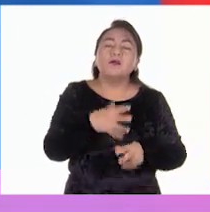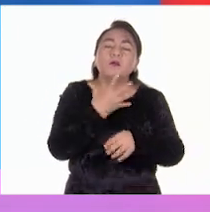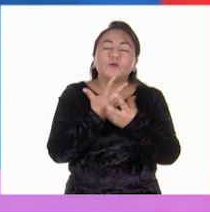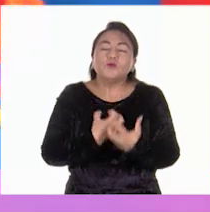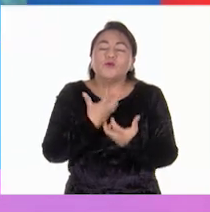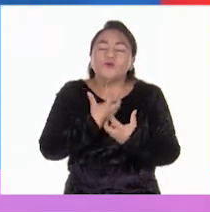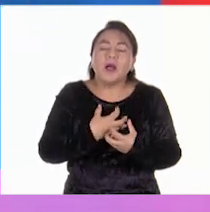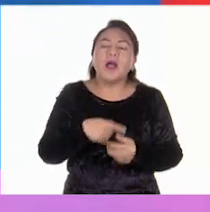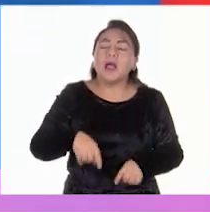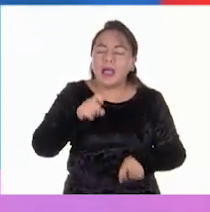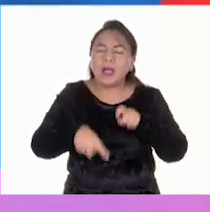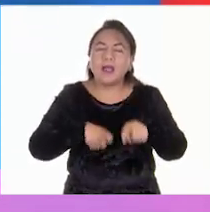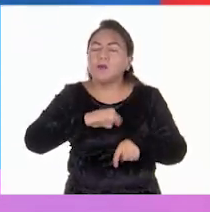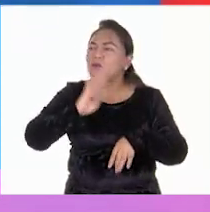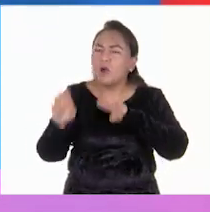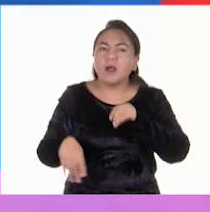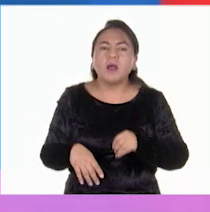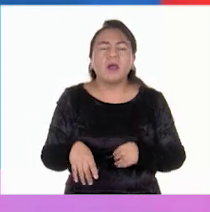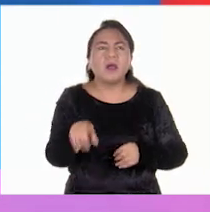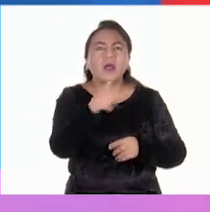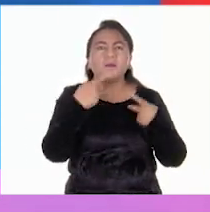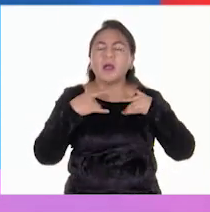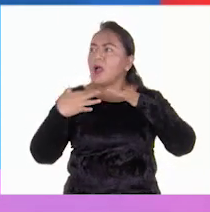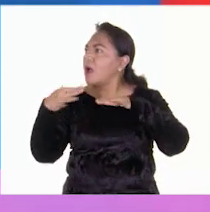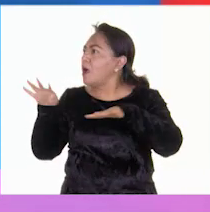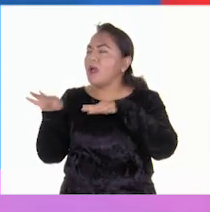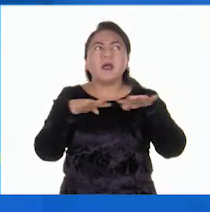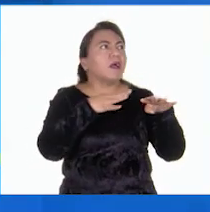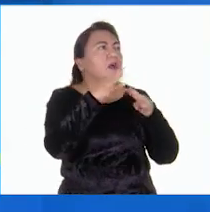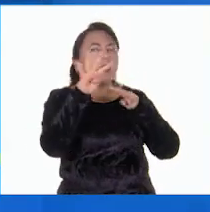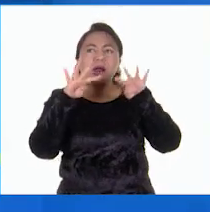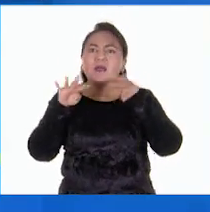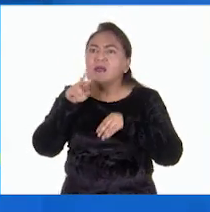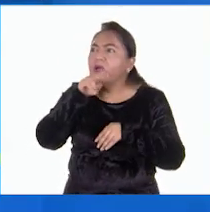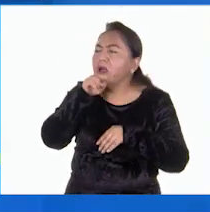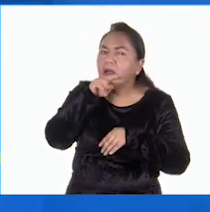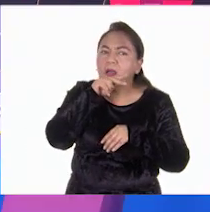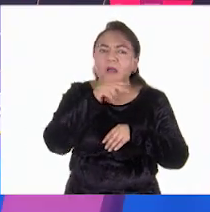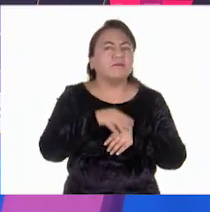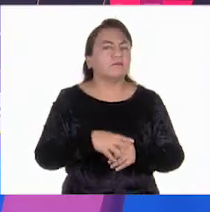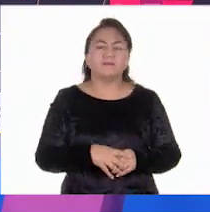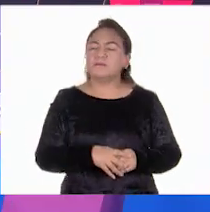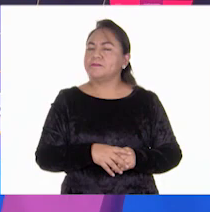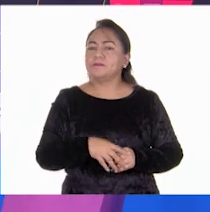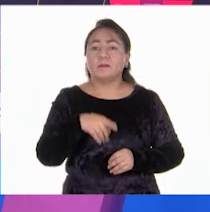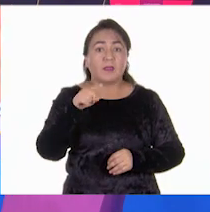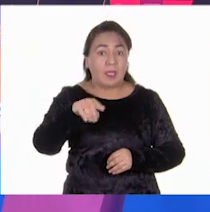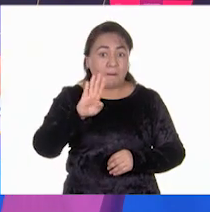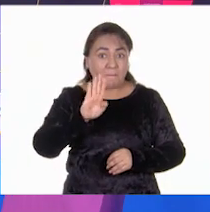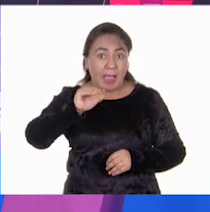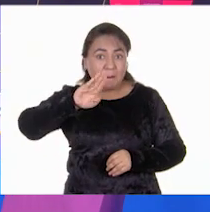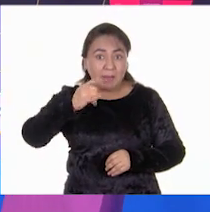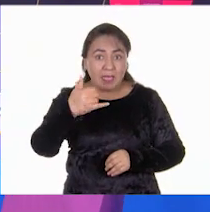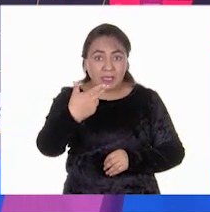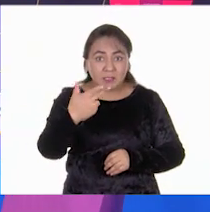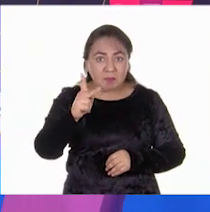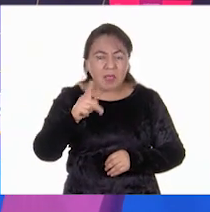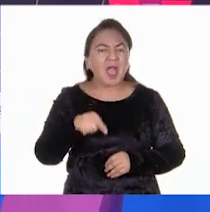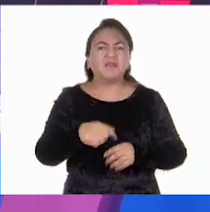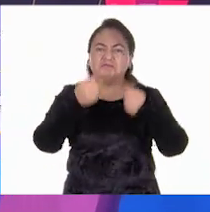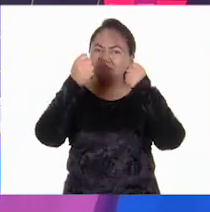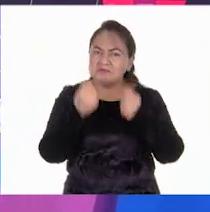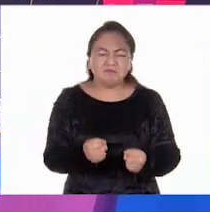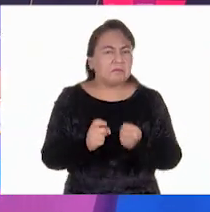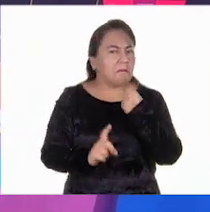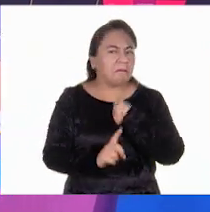escuchan murmullos de preocupación entre el tumulto. El Baby HP es completamente seguro e